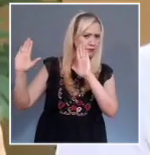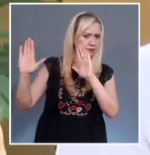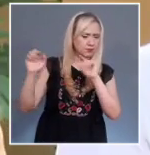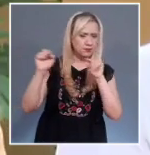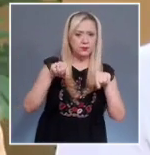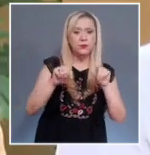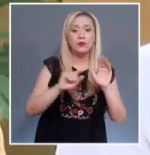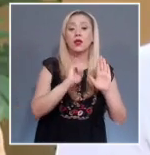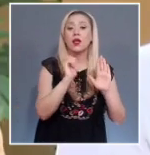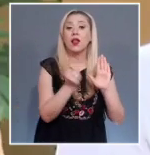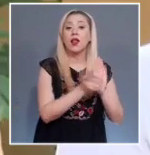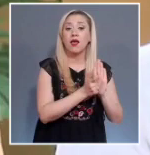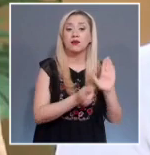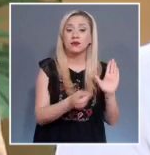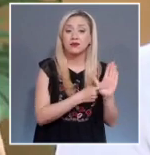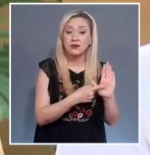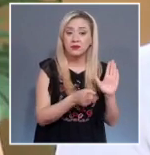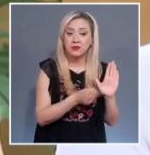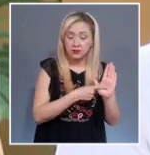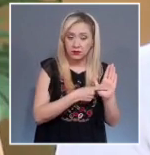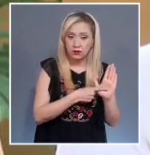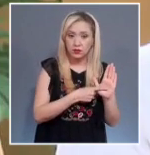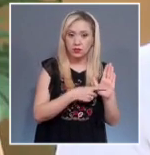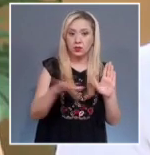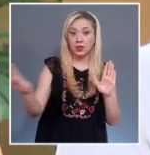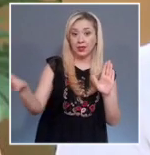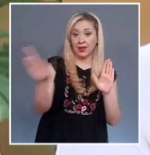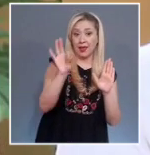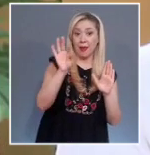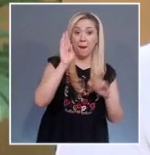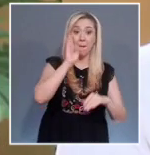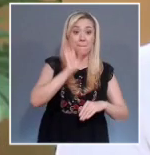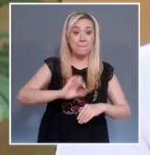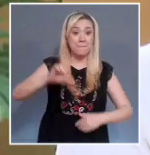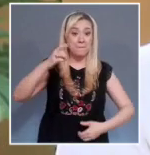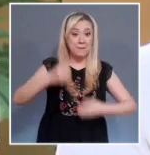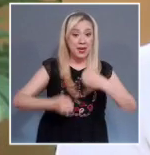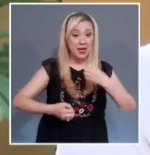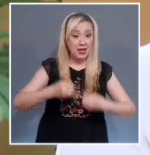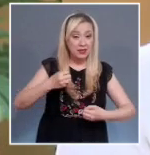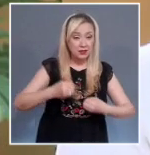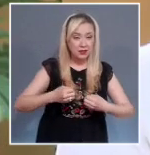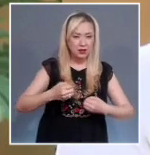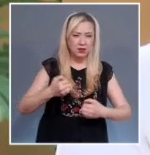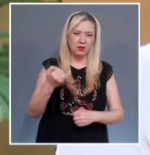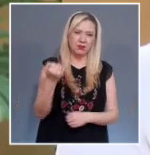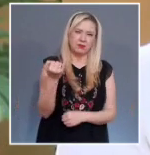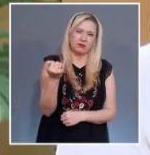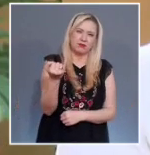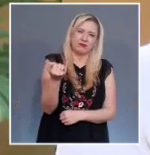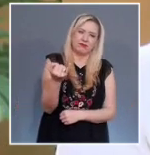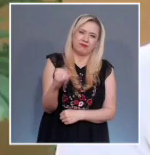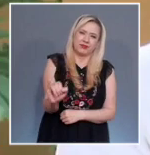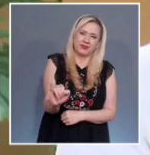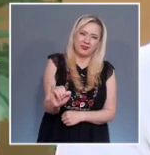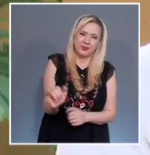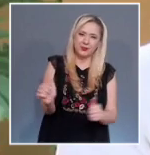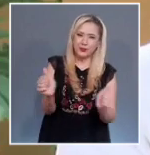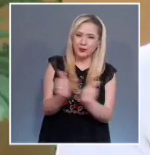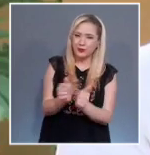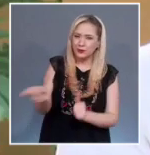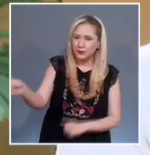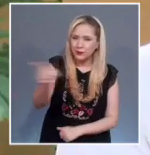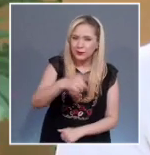de los jueces constitucionales no sea buena idea que se lleve a cabo a través de elecciones, porque la